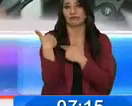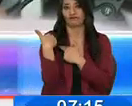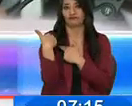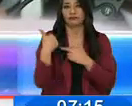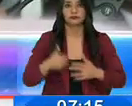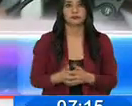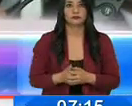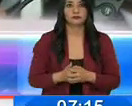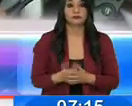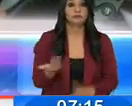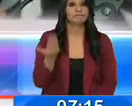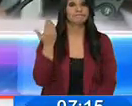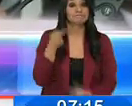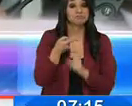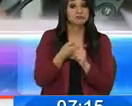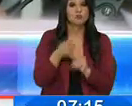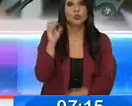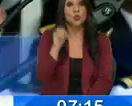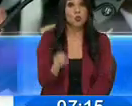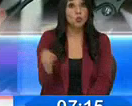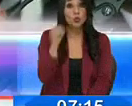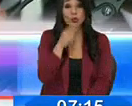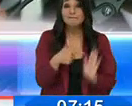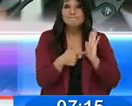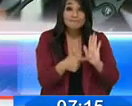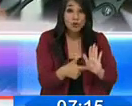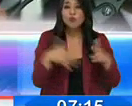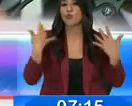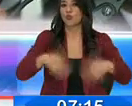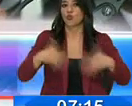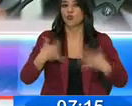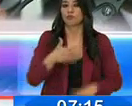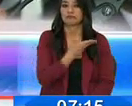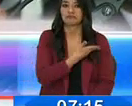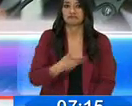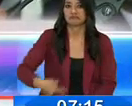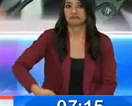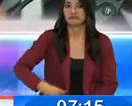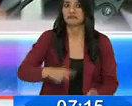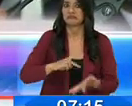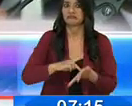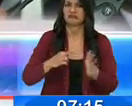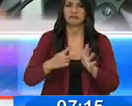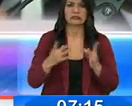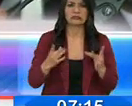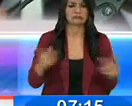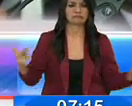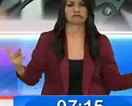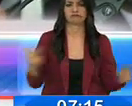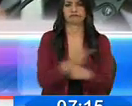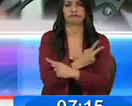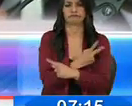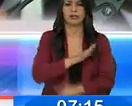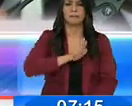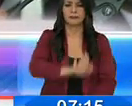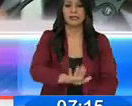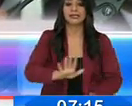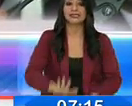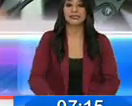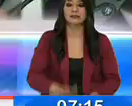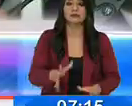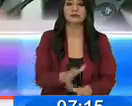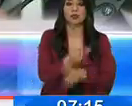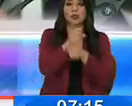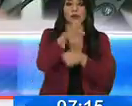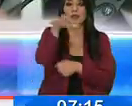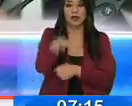octubre pasado demuestran, señor presidente, las graves amenazas a la seguridad integral de la nación y a